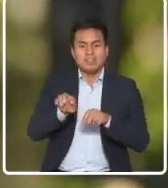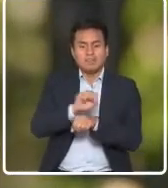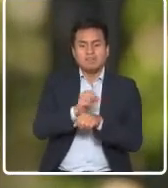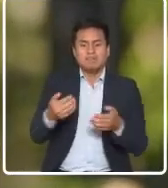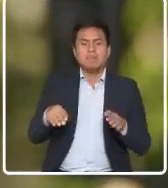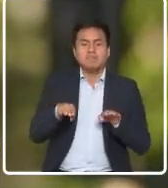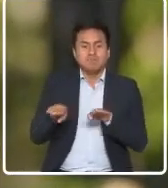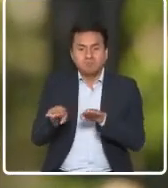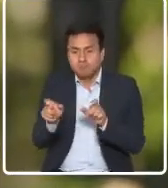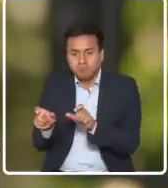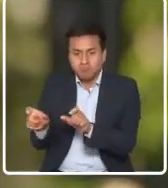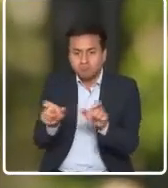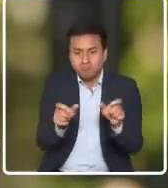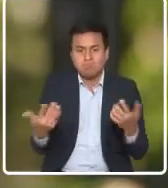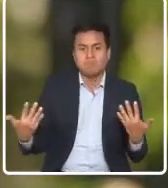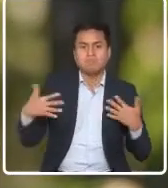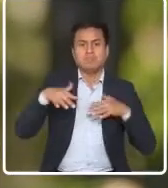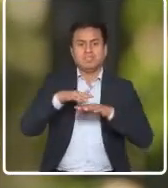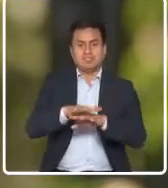patrullajes mixtos.